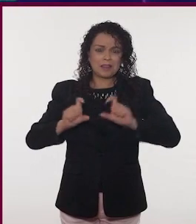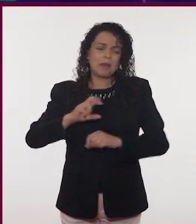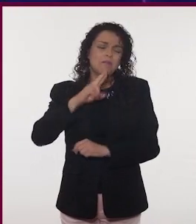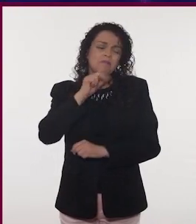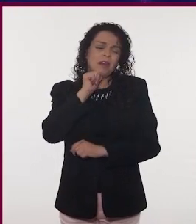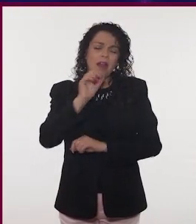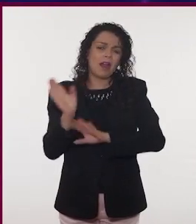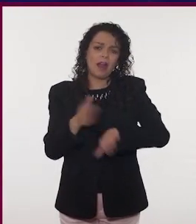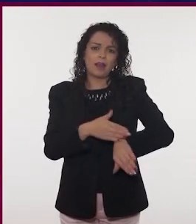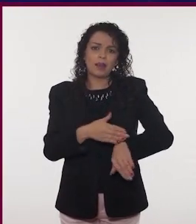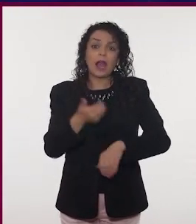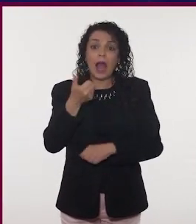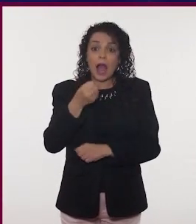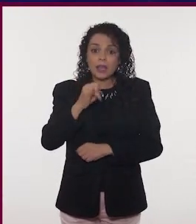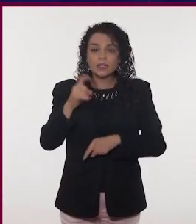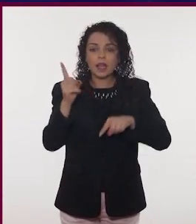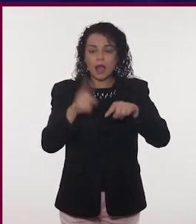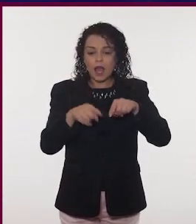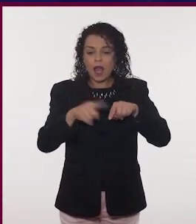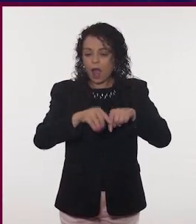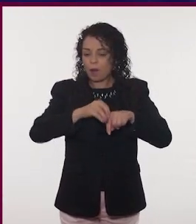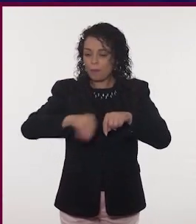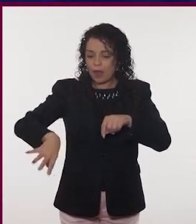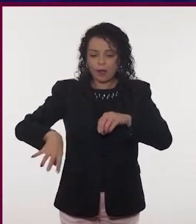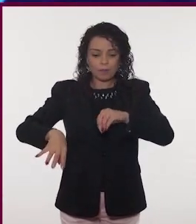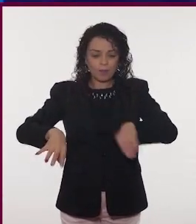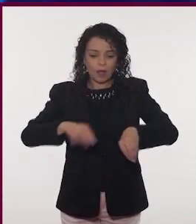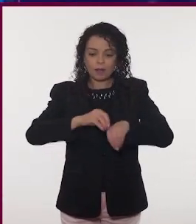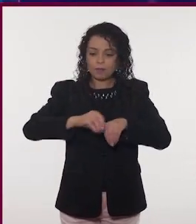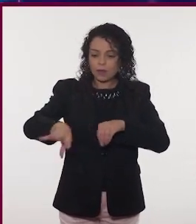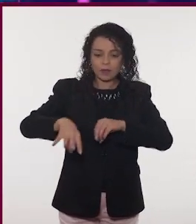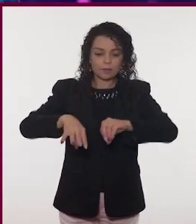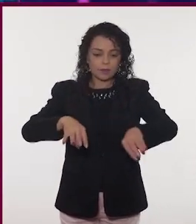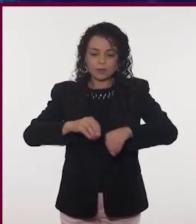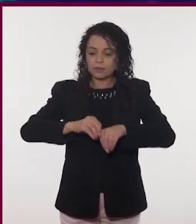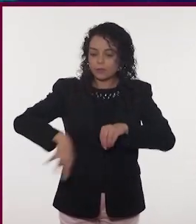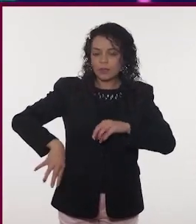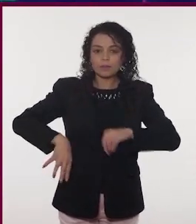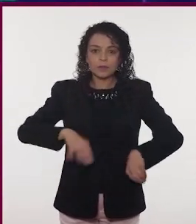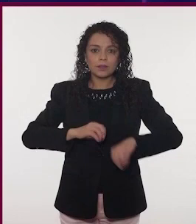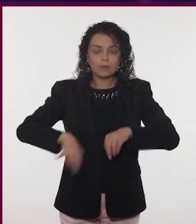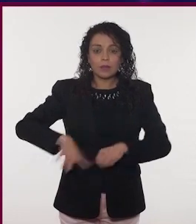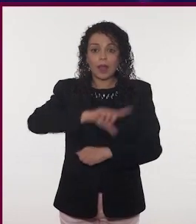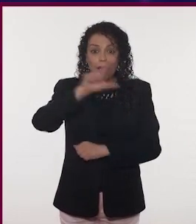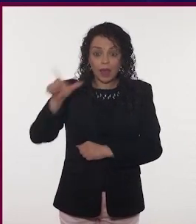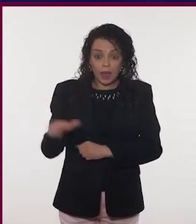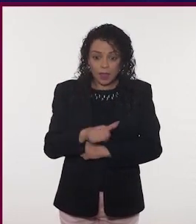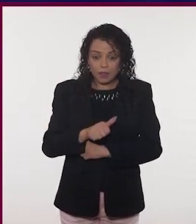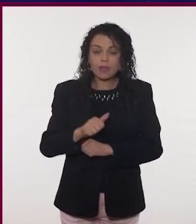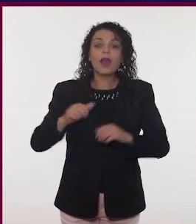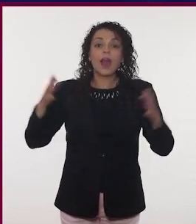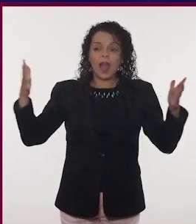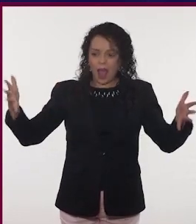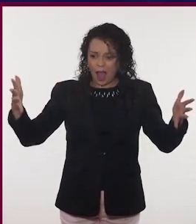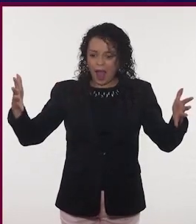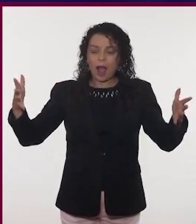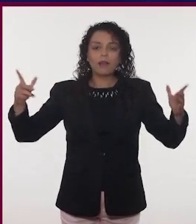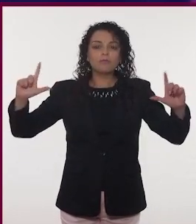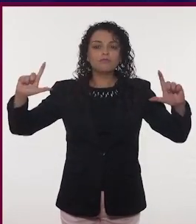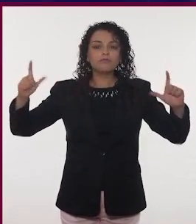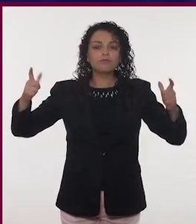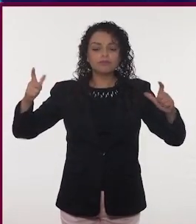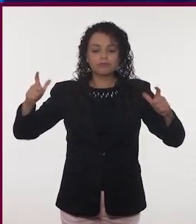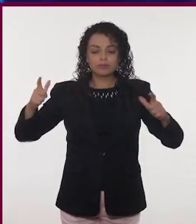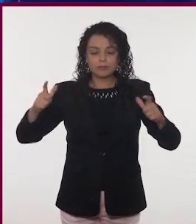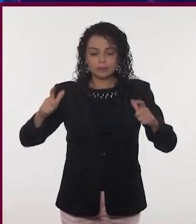vamos descartando y el eso tan grande que vemos pues se va acortando, se va acotando